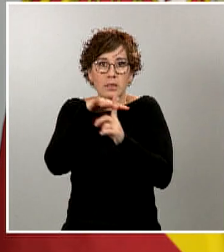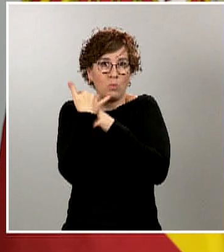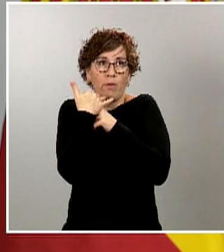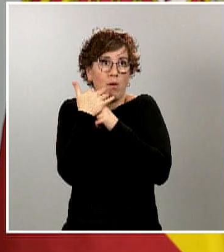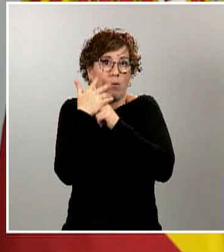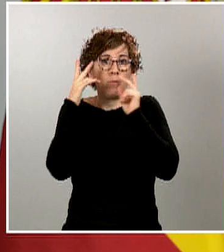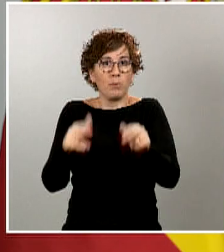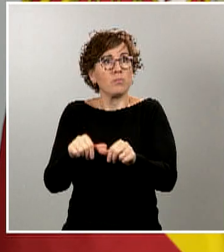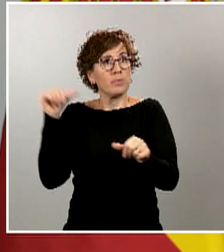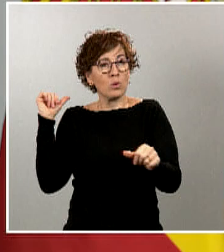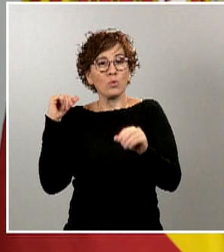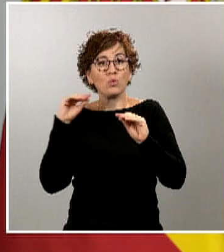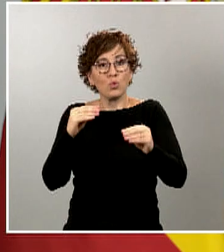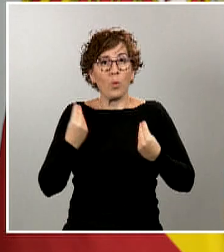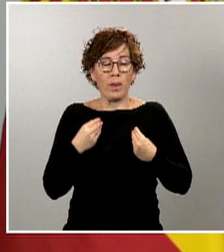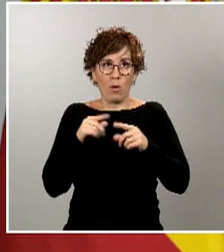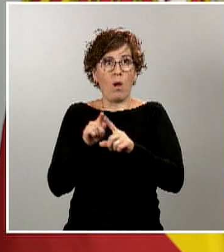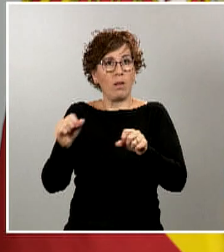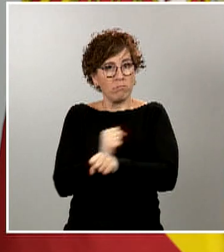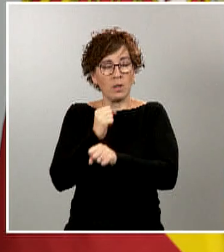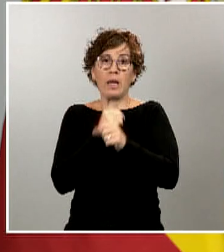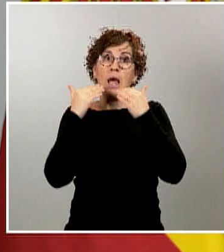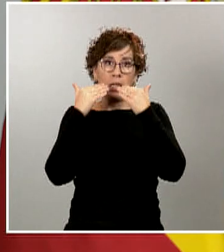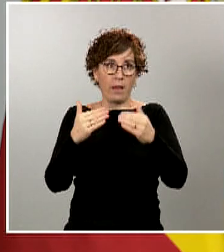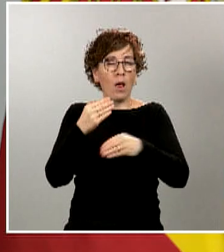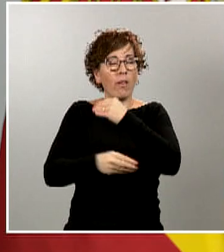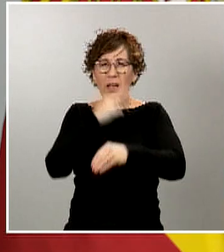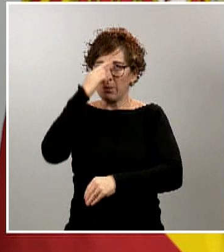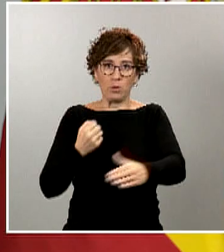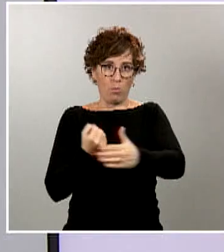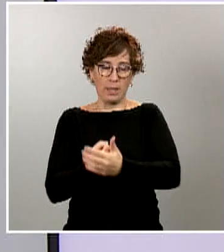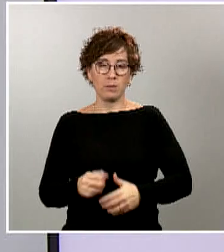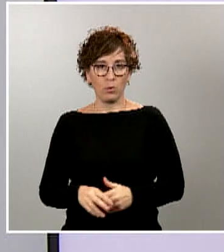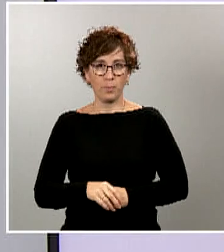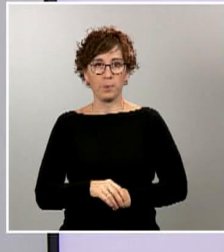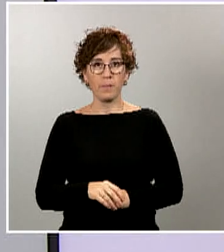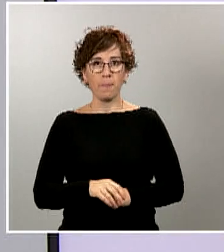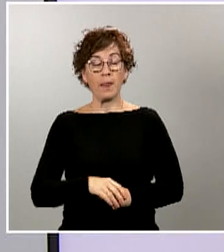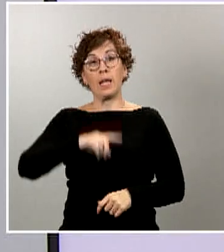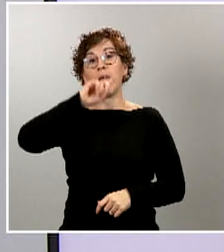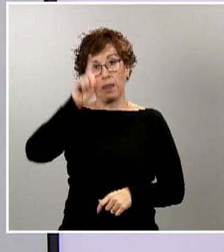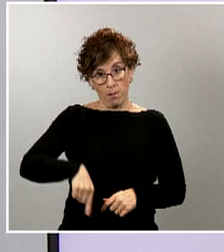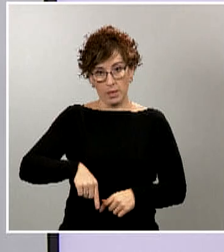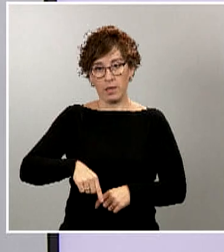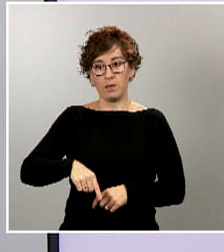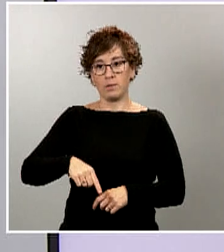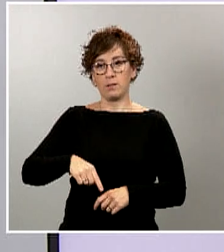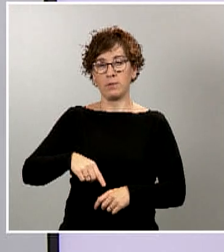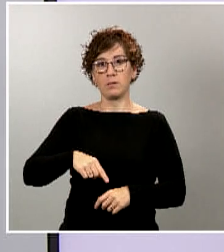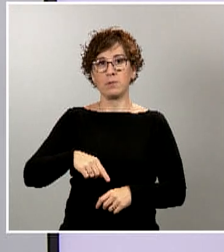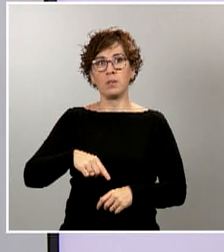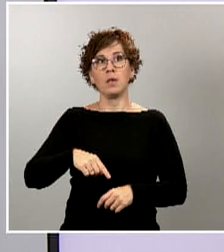ataque tan terrible que ha sido el COVID-19. Junto con esto hemos seguido haciendo, las Fuerzas Armadas han seguido haciendo un enorme